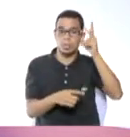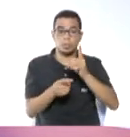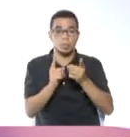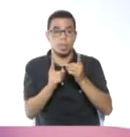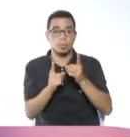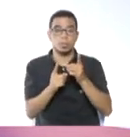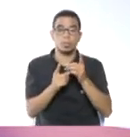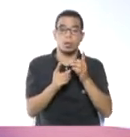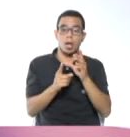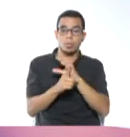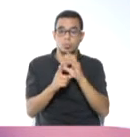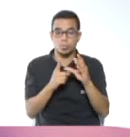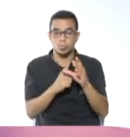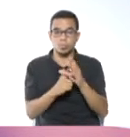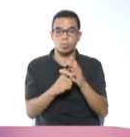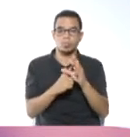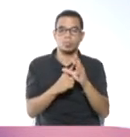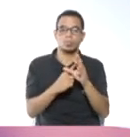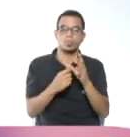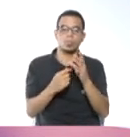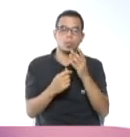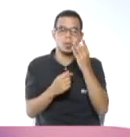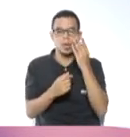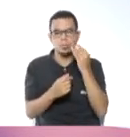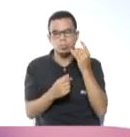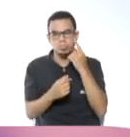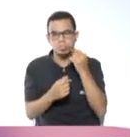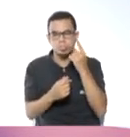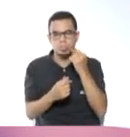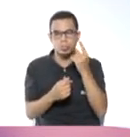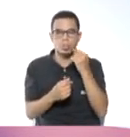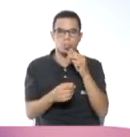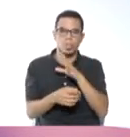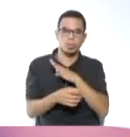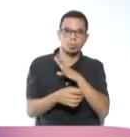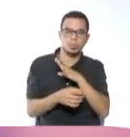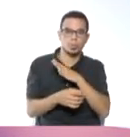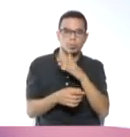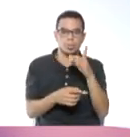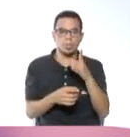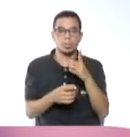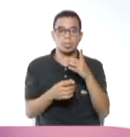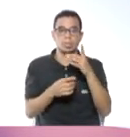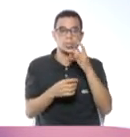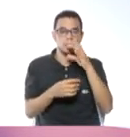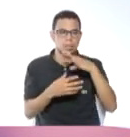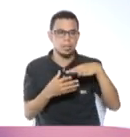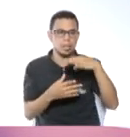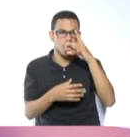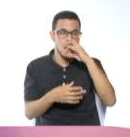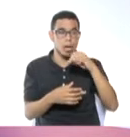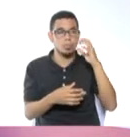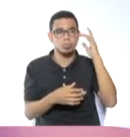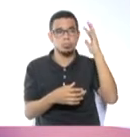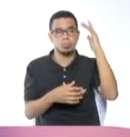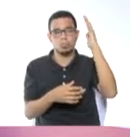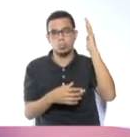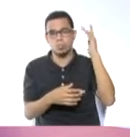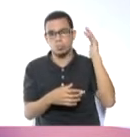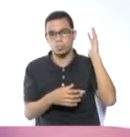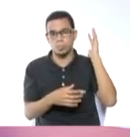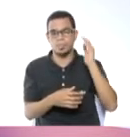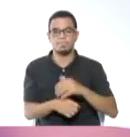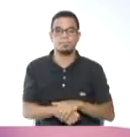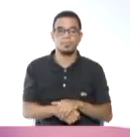dirige nuestra filosofía ancestral, pero también estaba refiriendo a una norma legal importante que desde el marco constitucional está consagrado en